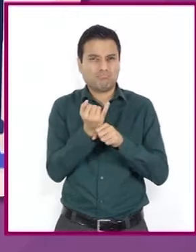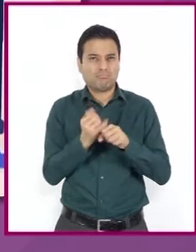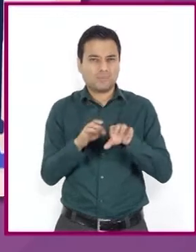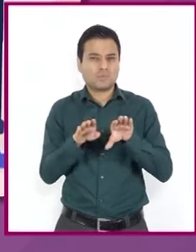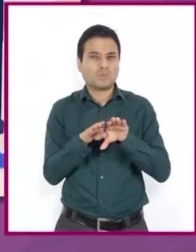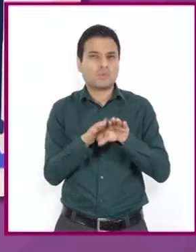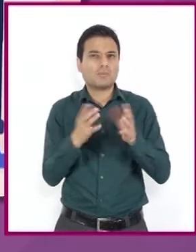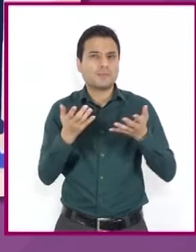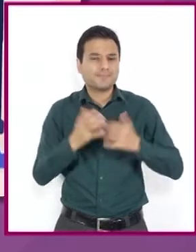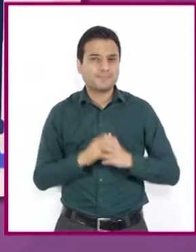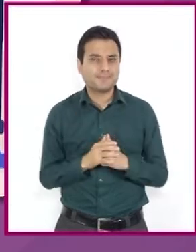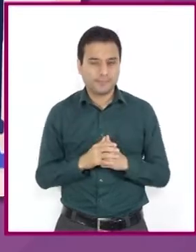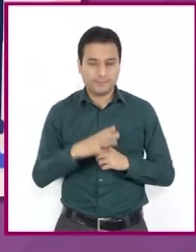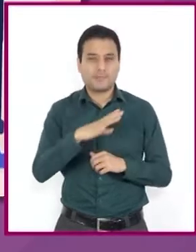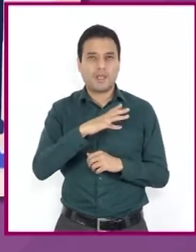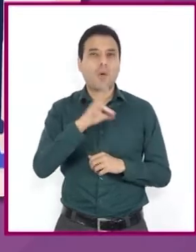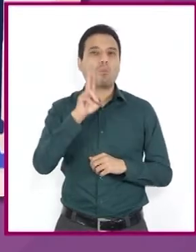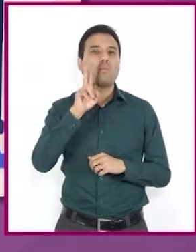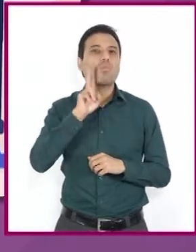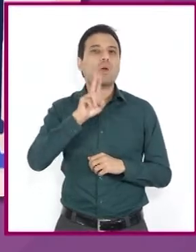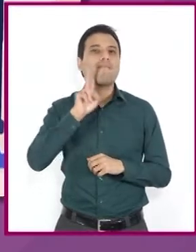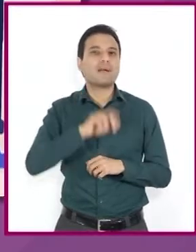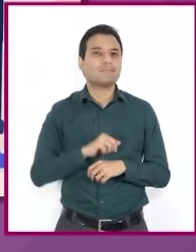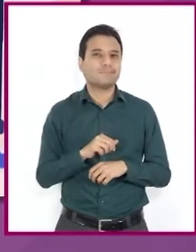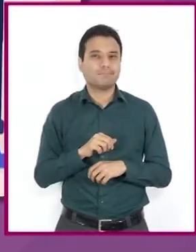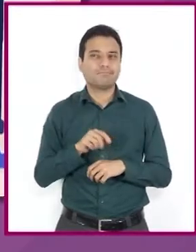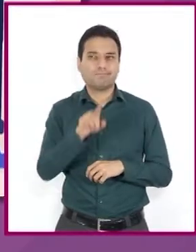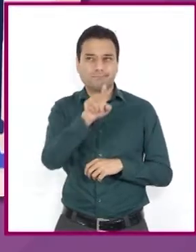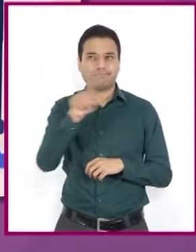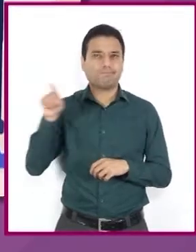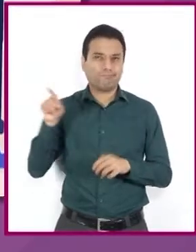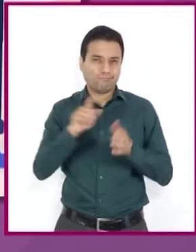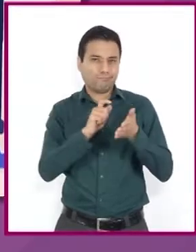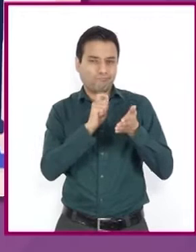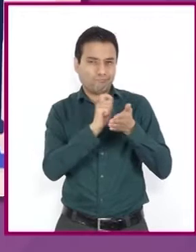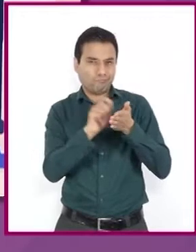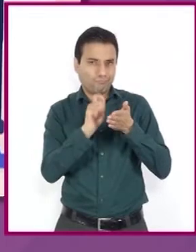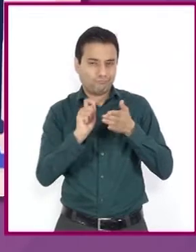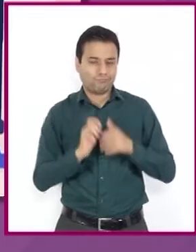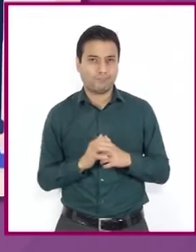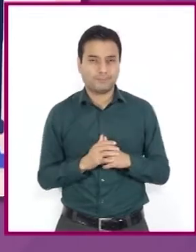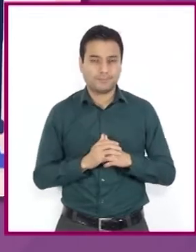puntajes obtenidos en una prueba diagnóstica ampliamente utilizada.